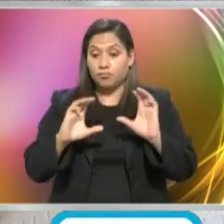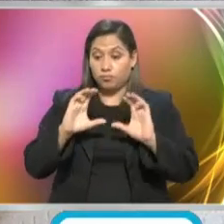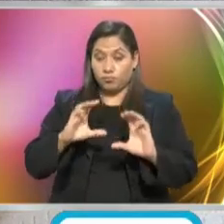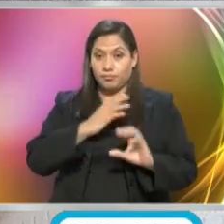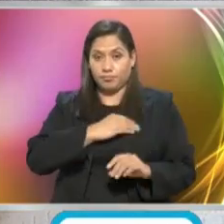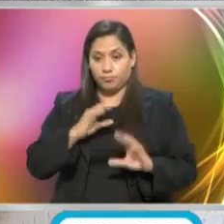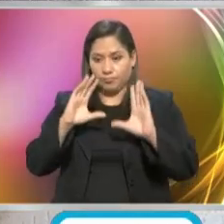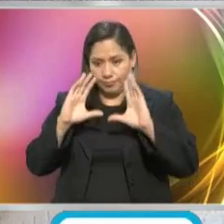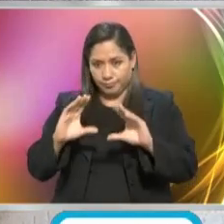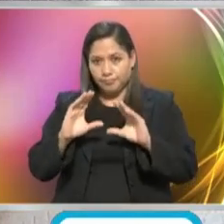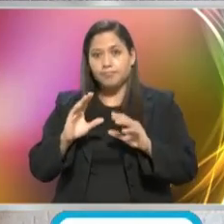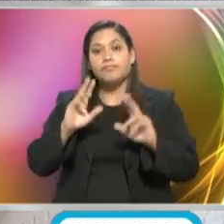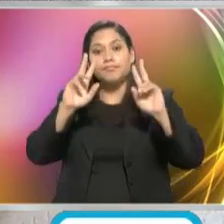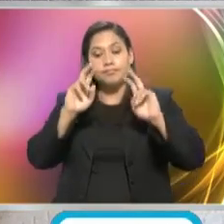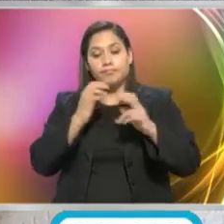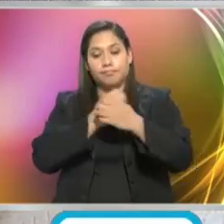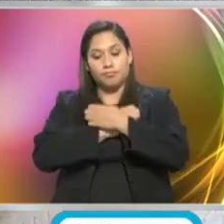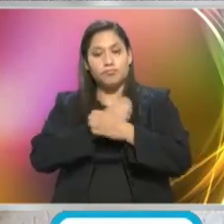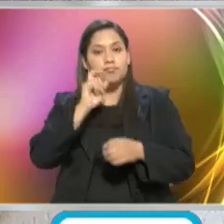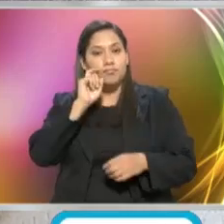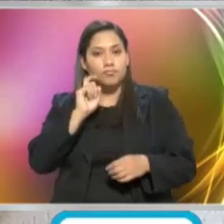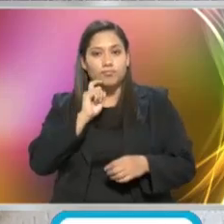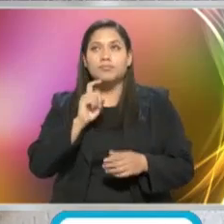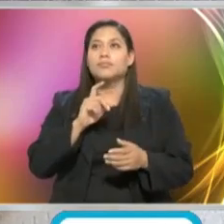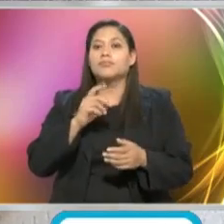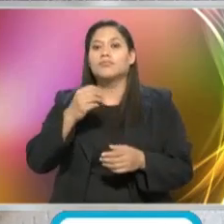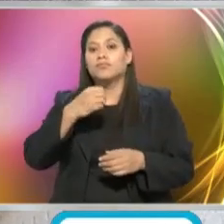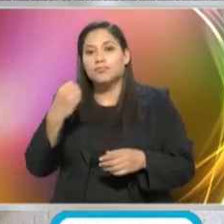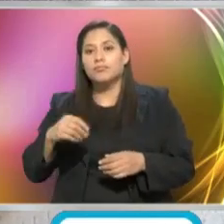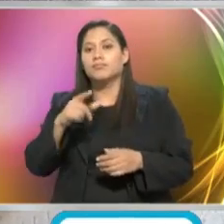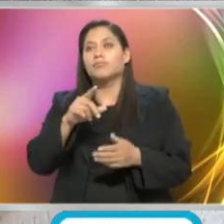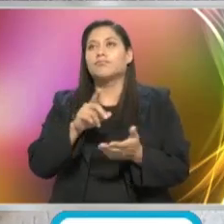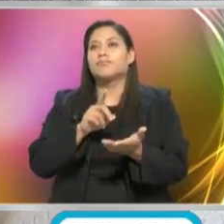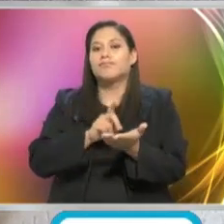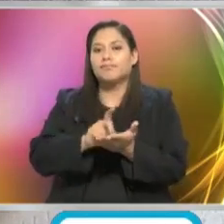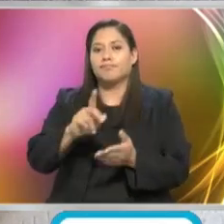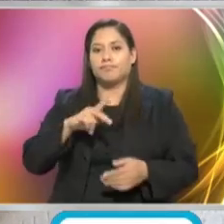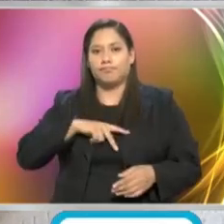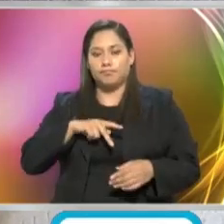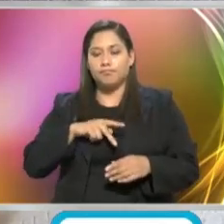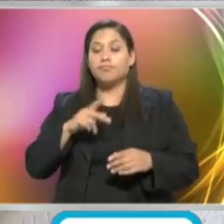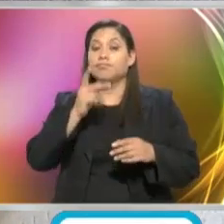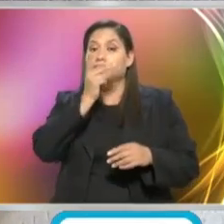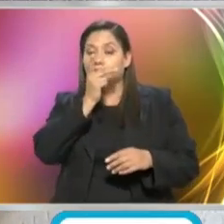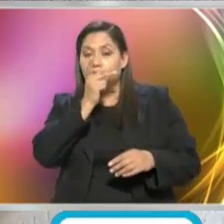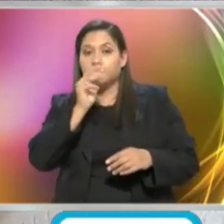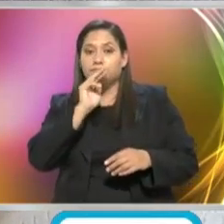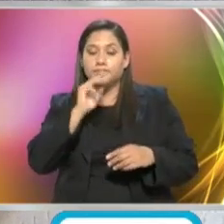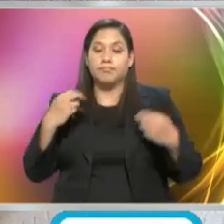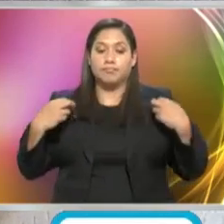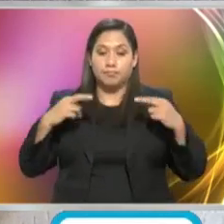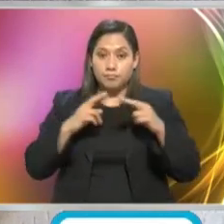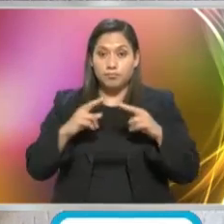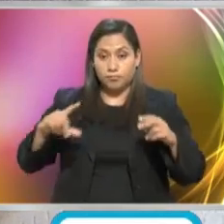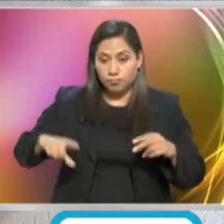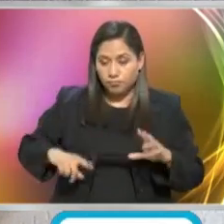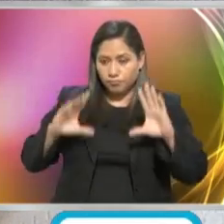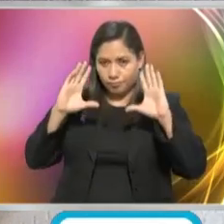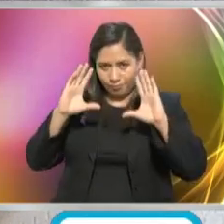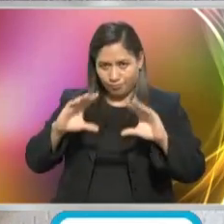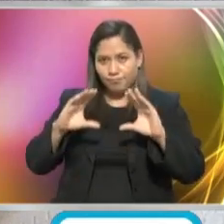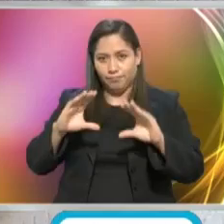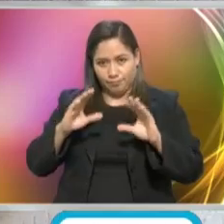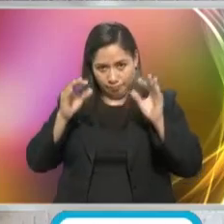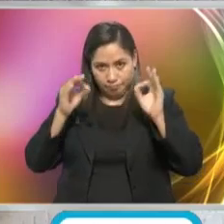cuidado. La educación sexual es un derecho y es la obligación de los padres, de los educadores y por supuesto de los gobiernos de